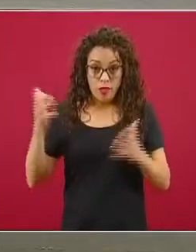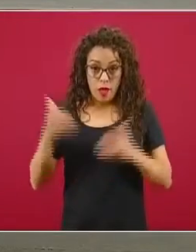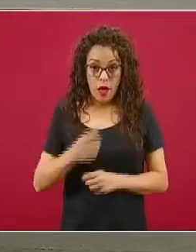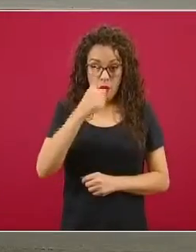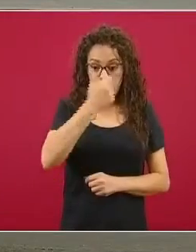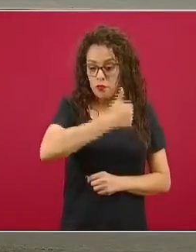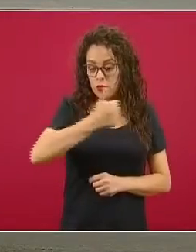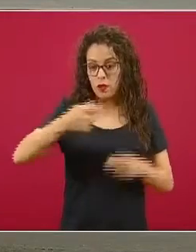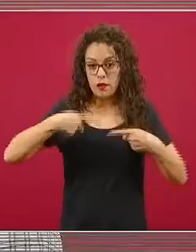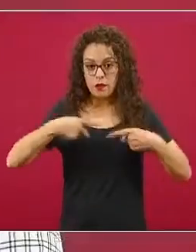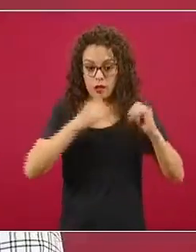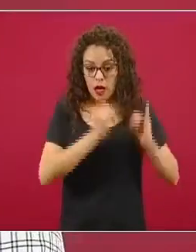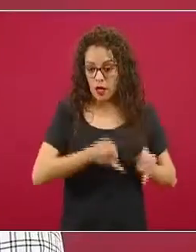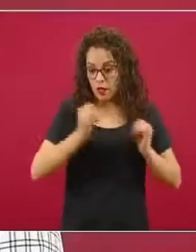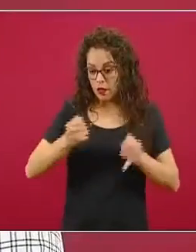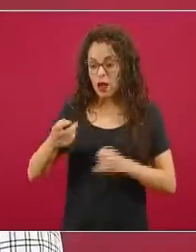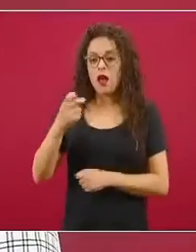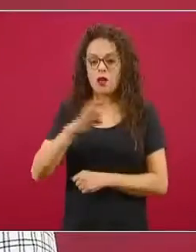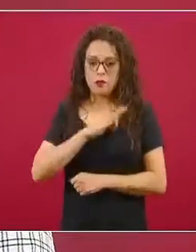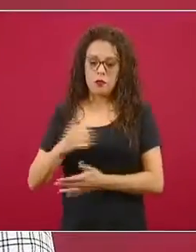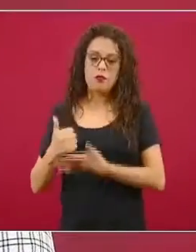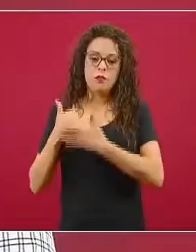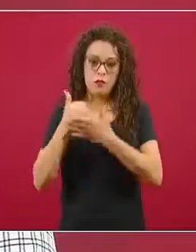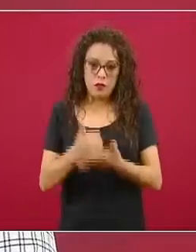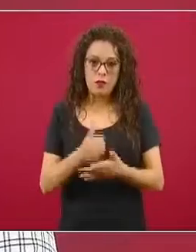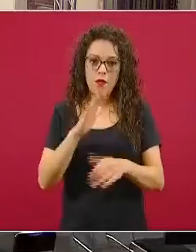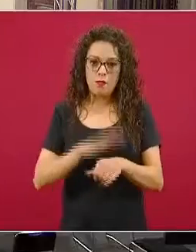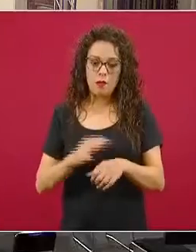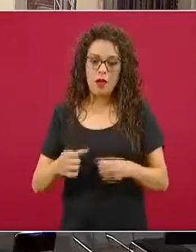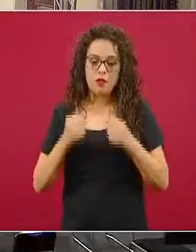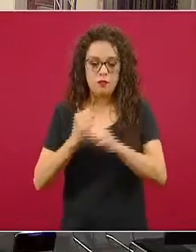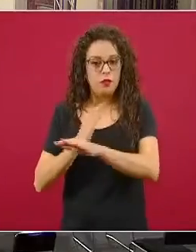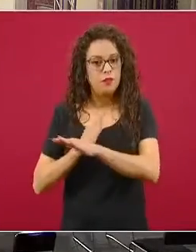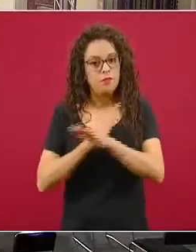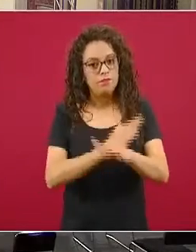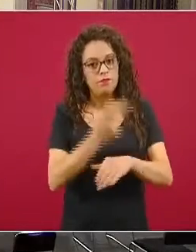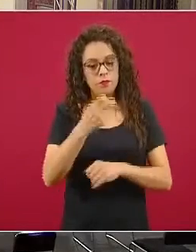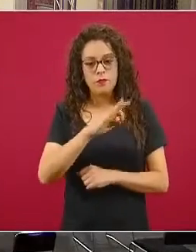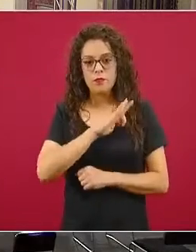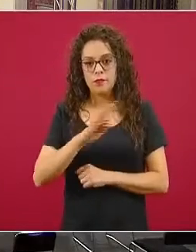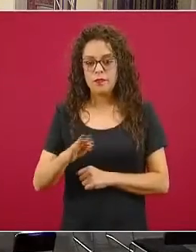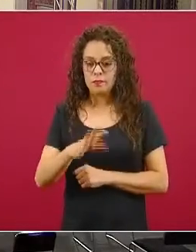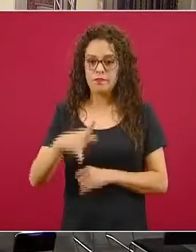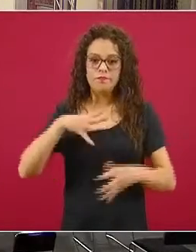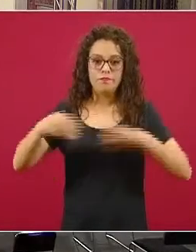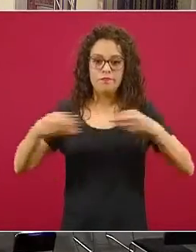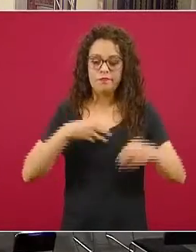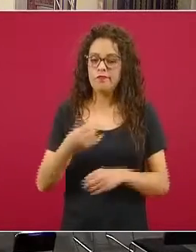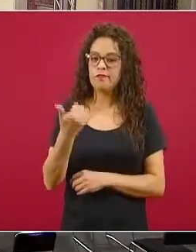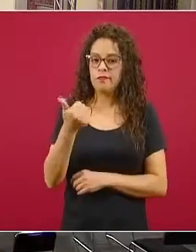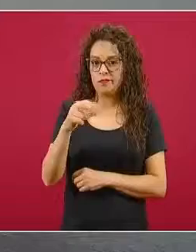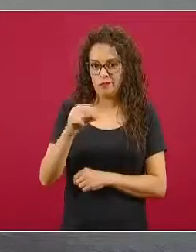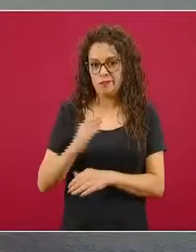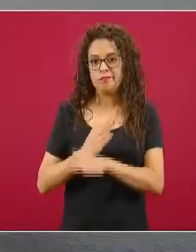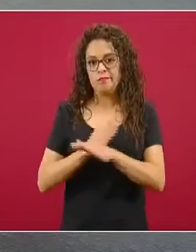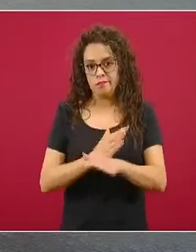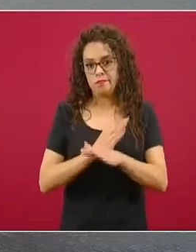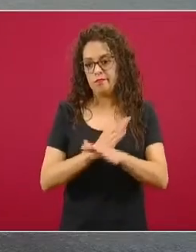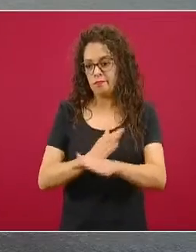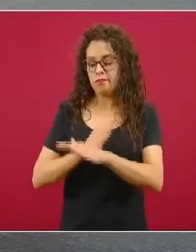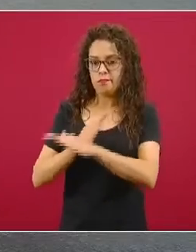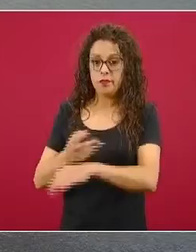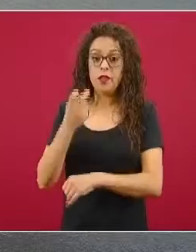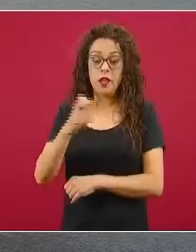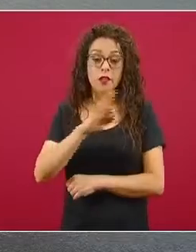también contribuyen de manera directa a la prevención de que ocurran este tipo de brotes. Mientras nosotros podamos